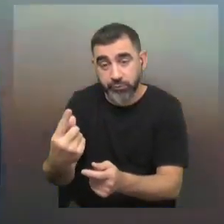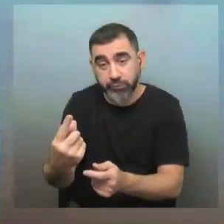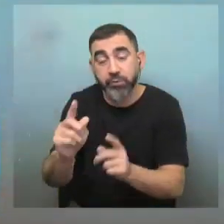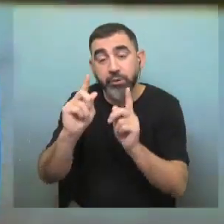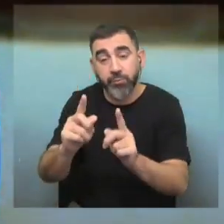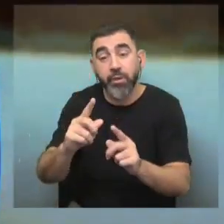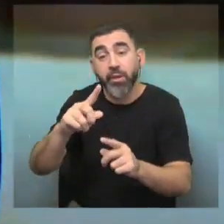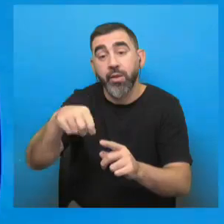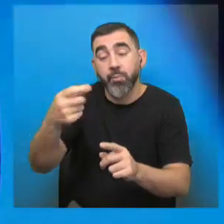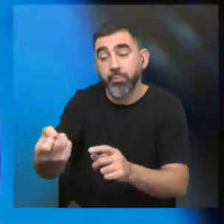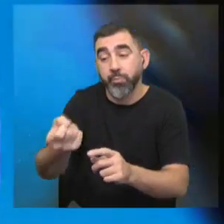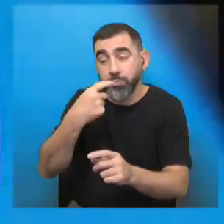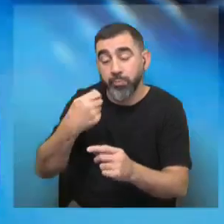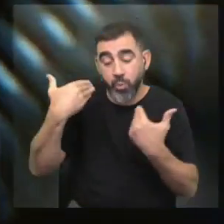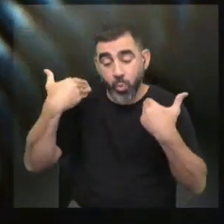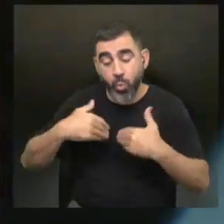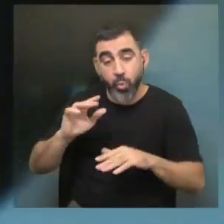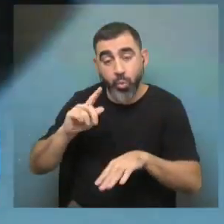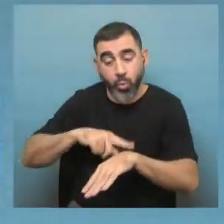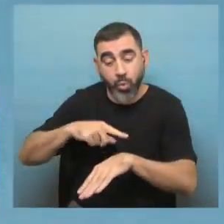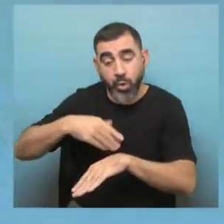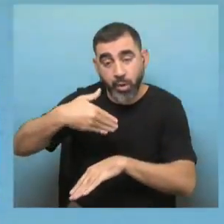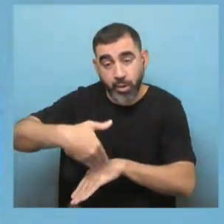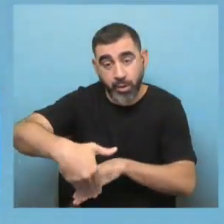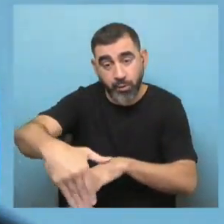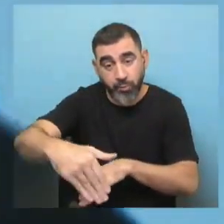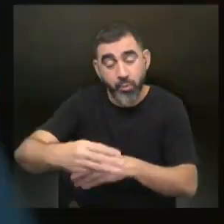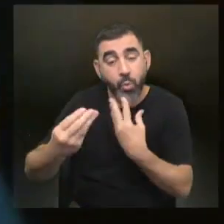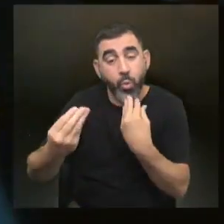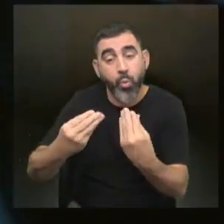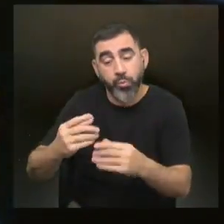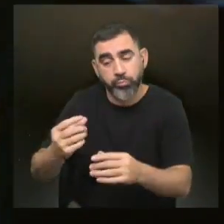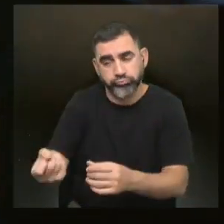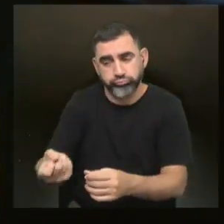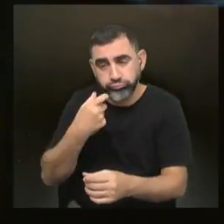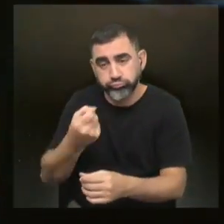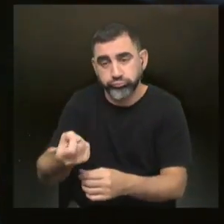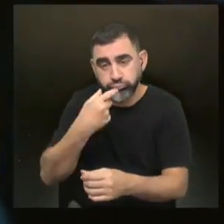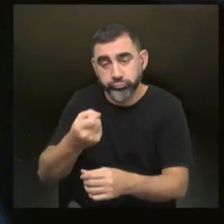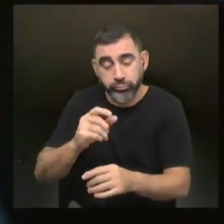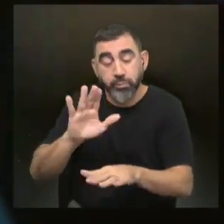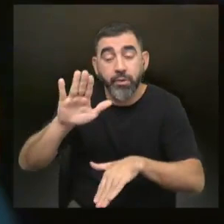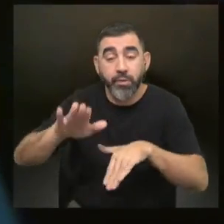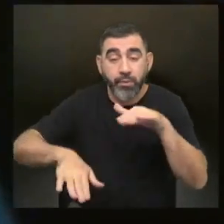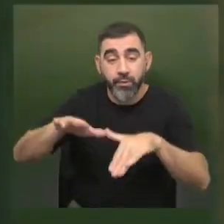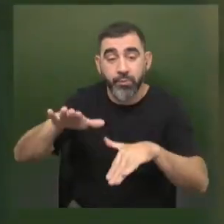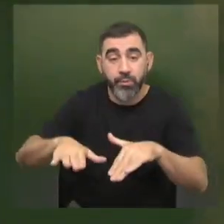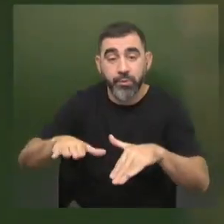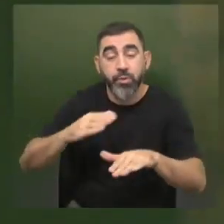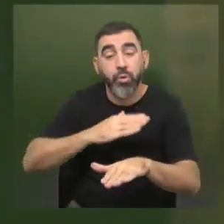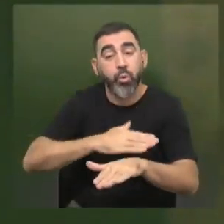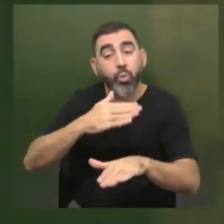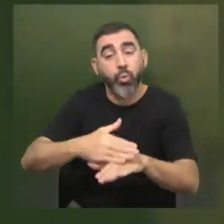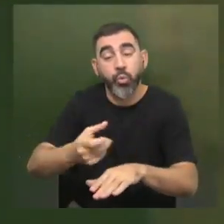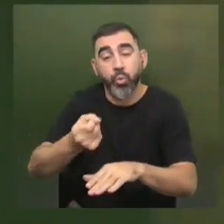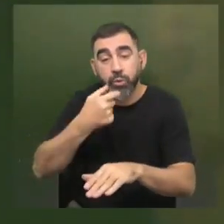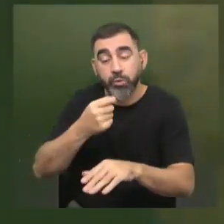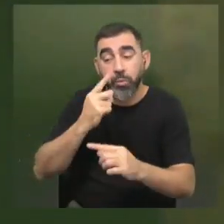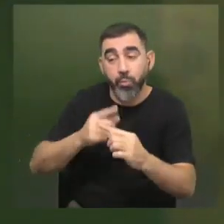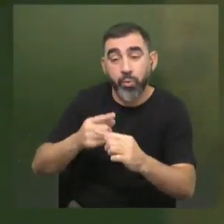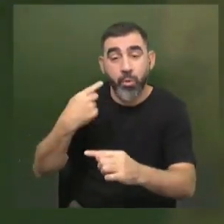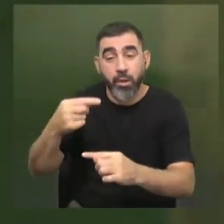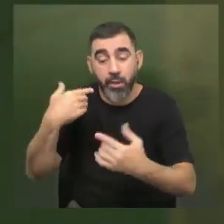en lugares en los que uno puede parecer que está seguro, que no hay ningún inconveniente. Es una investigación